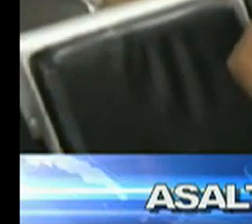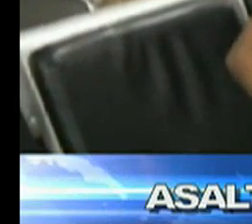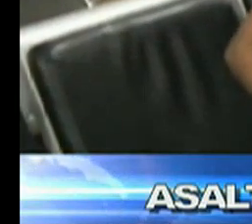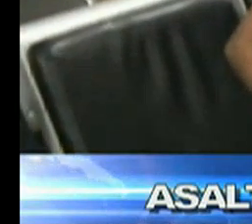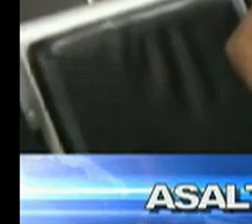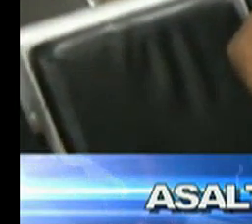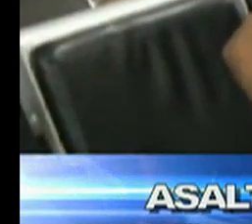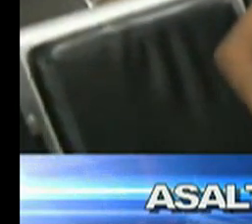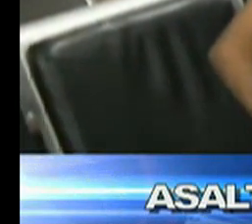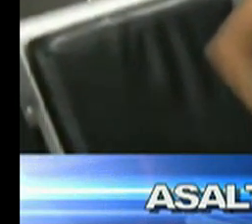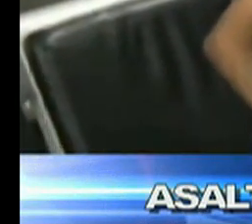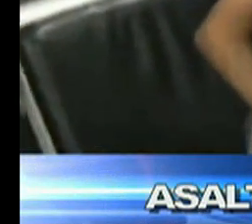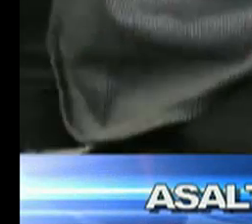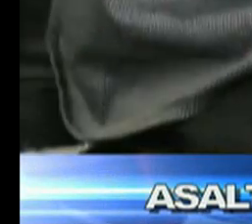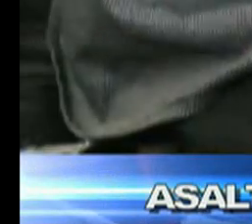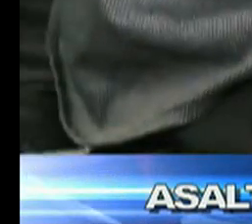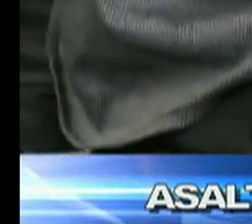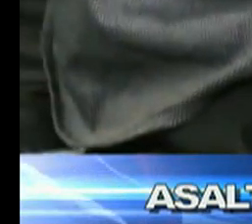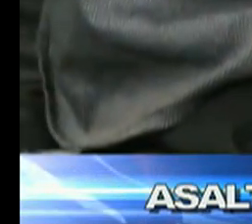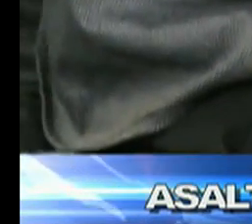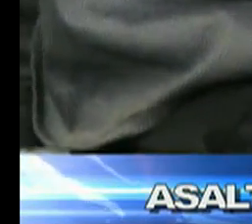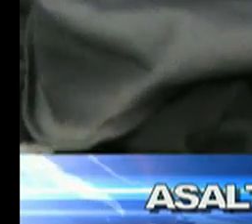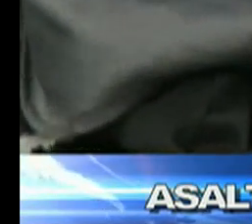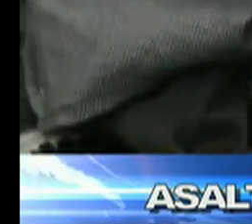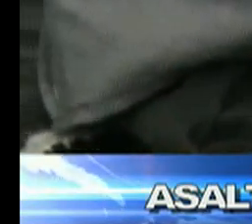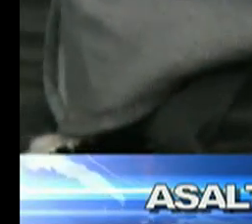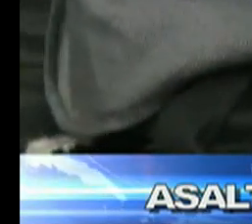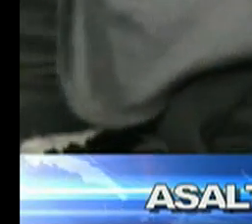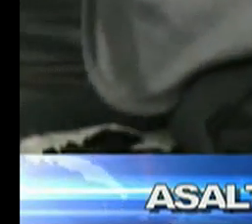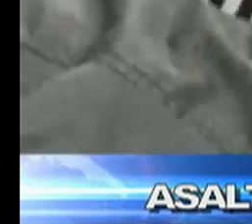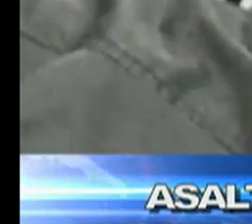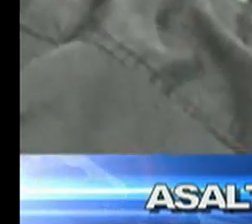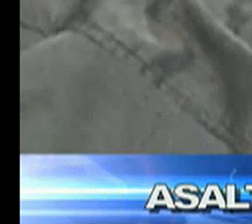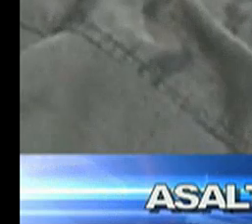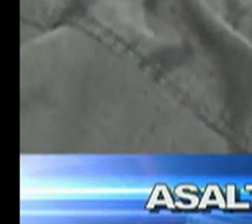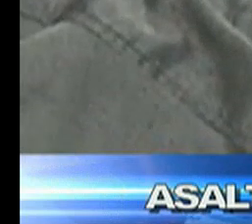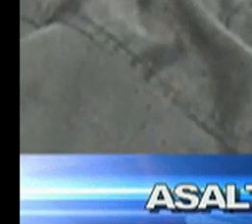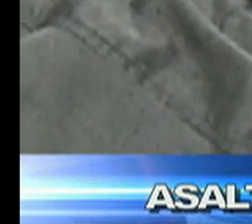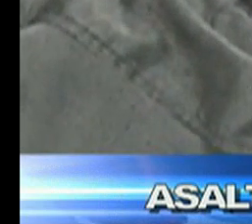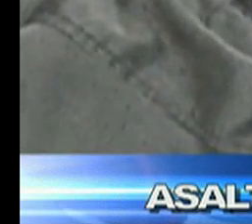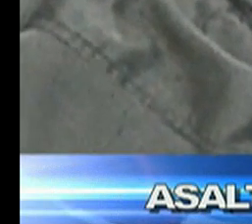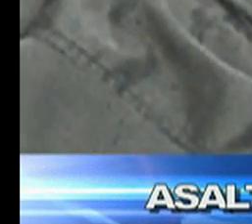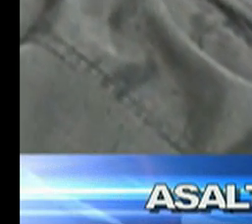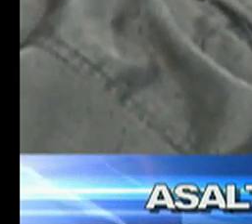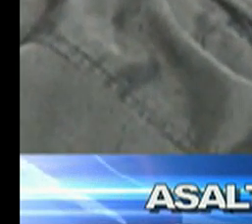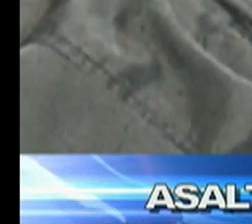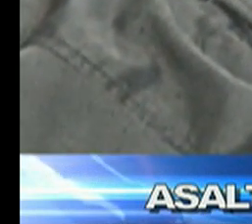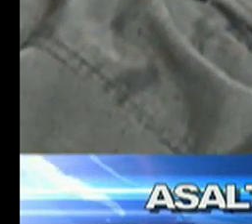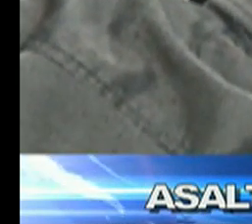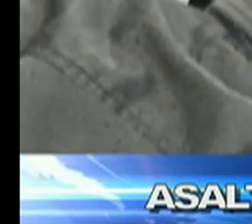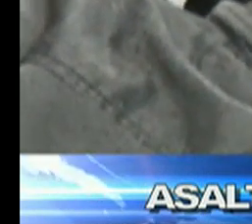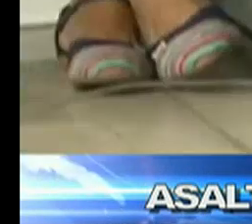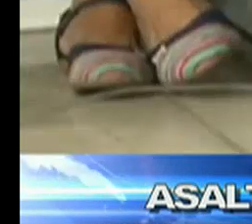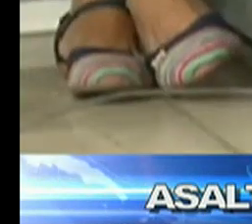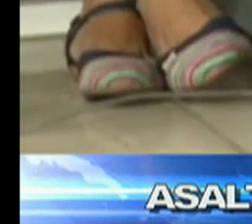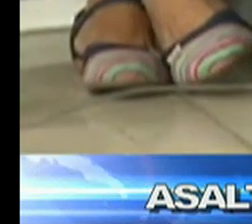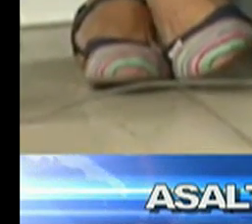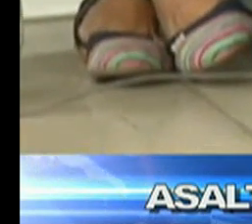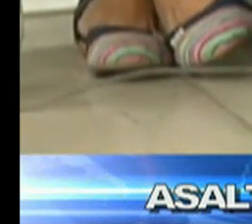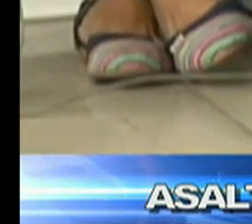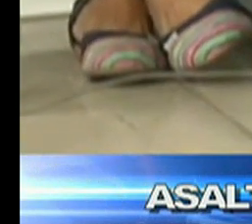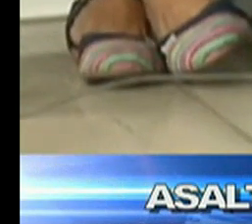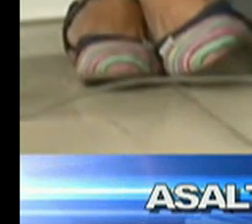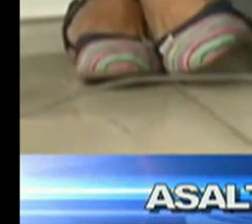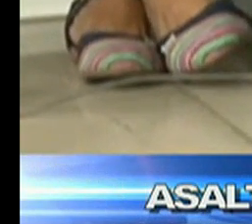Supuestos delincuentes intentaron asaltar a un taxista. Tras su detención, se les encontró una pistola